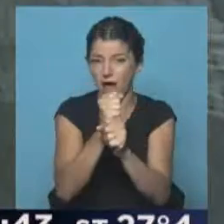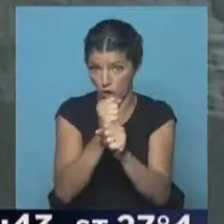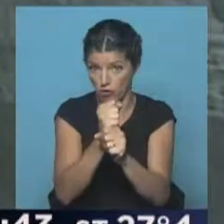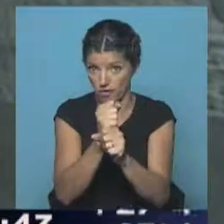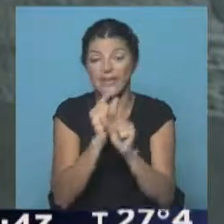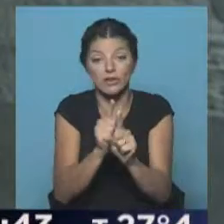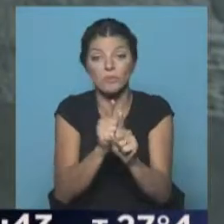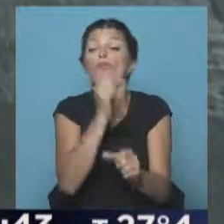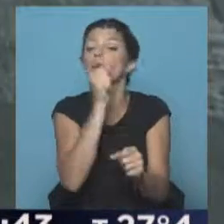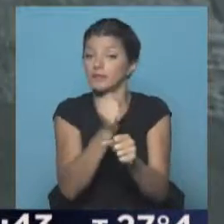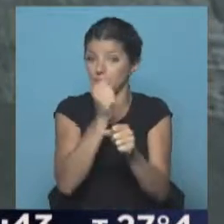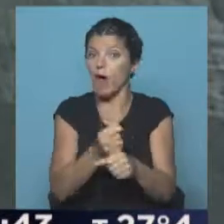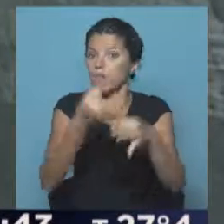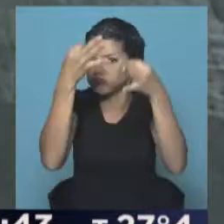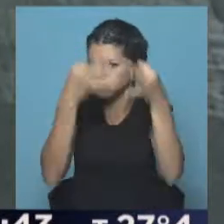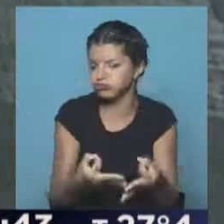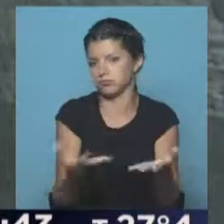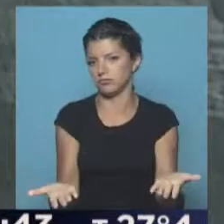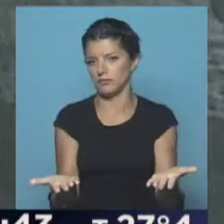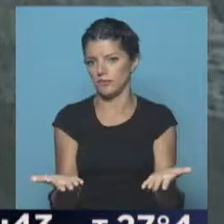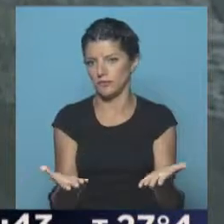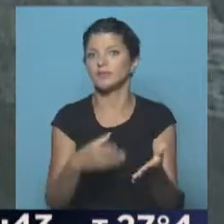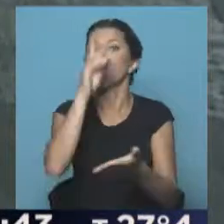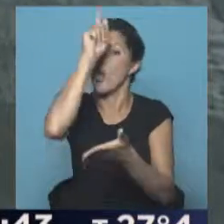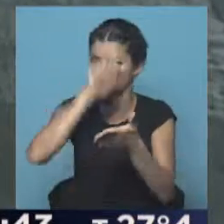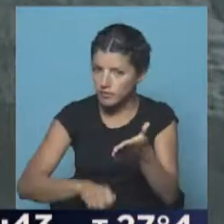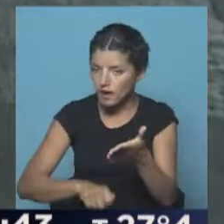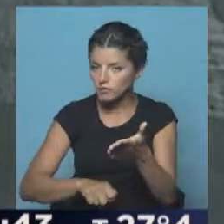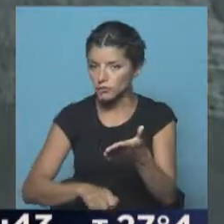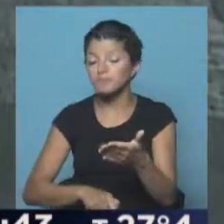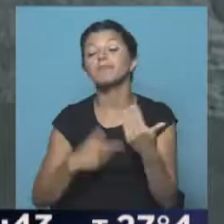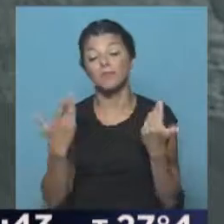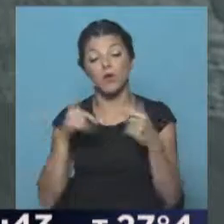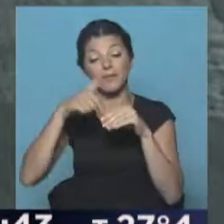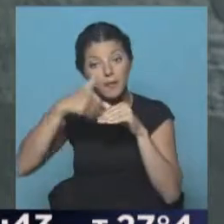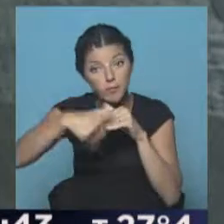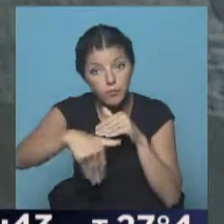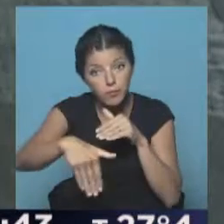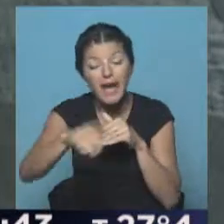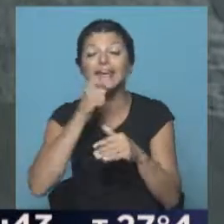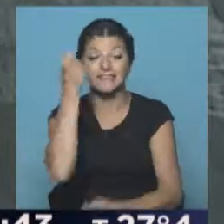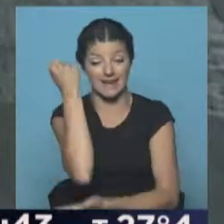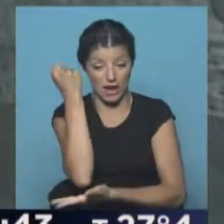trabajo sean puestos de trabajo genuinos, trabajo registrado. Y bueno, y de ahí si se reactiva toda la